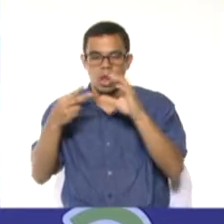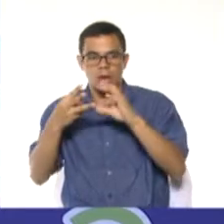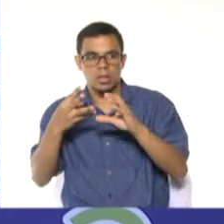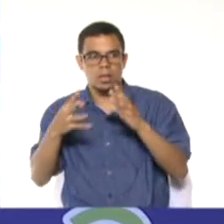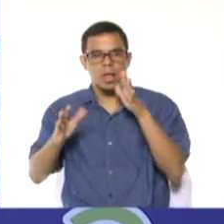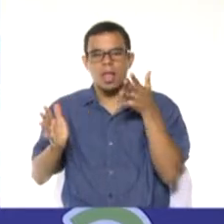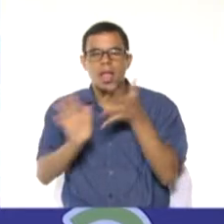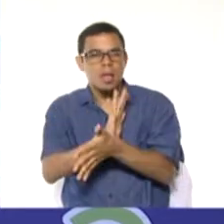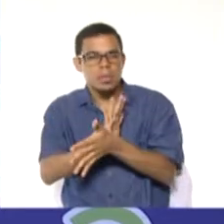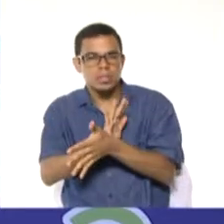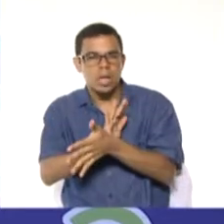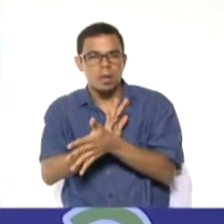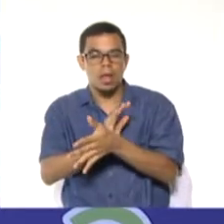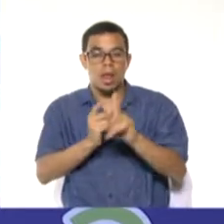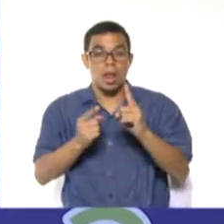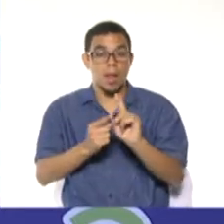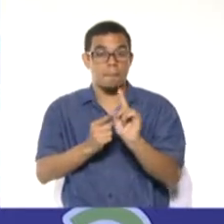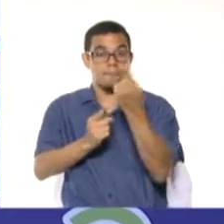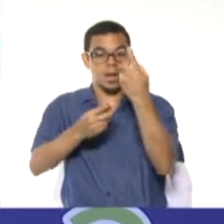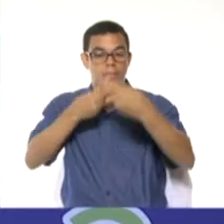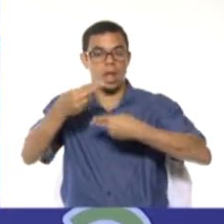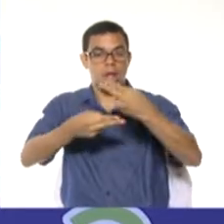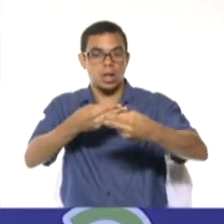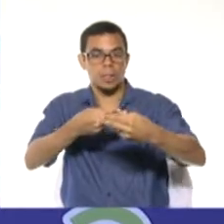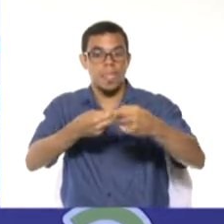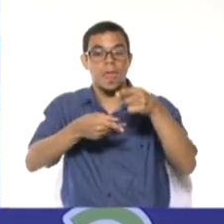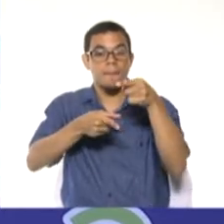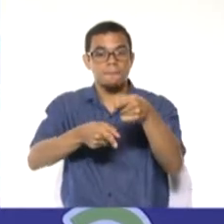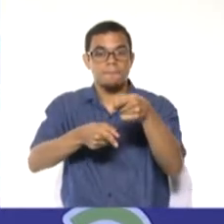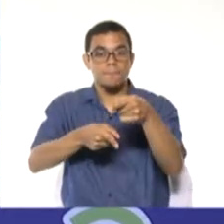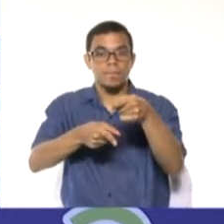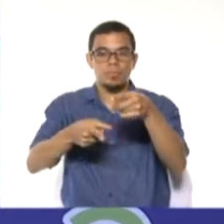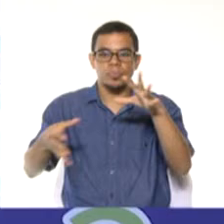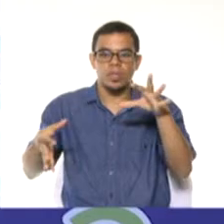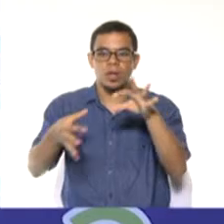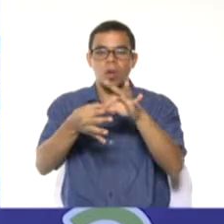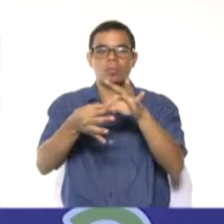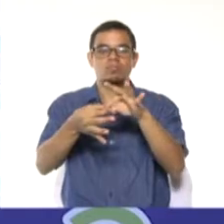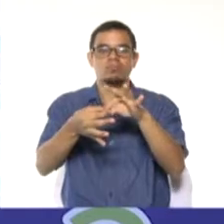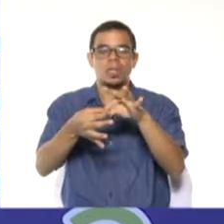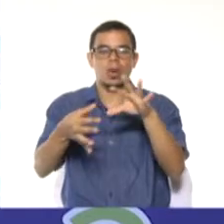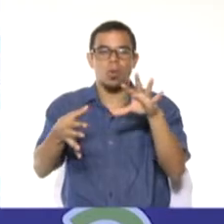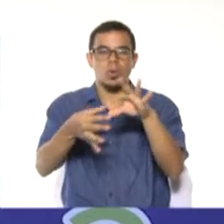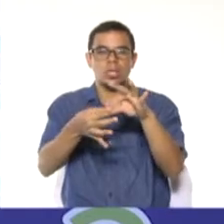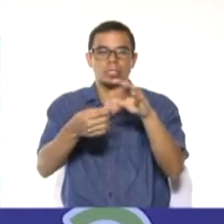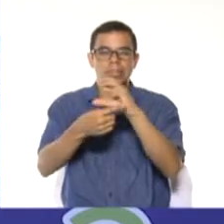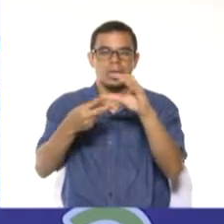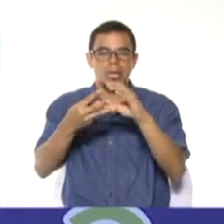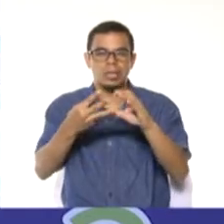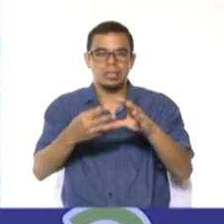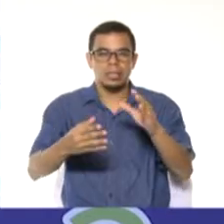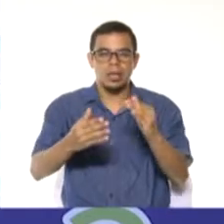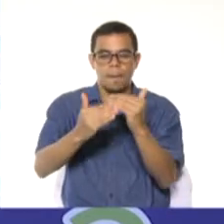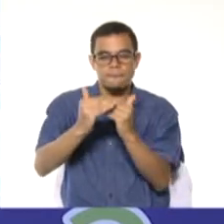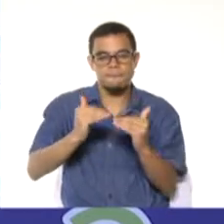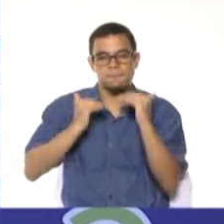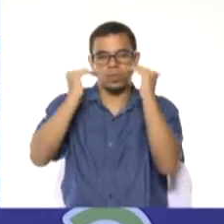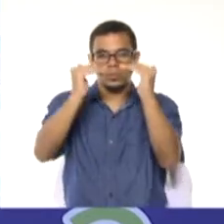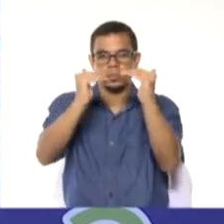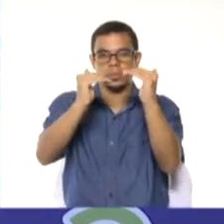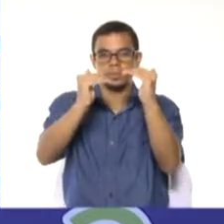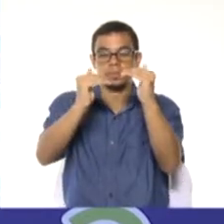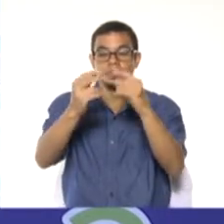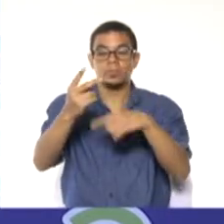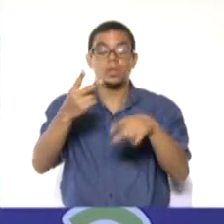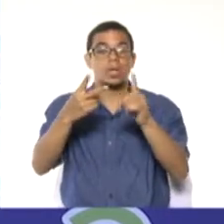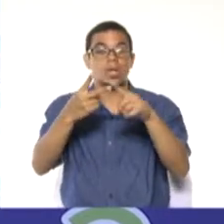pasar en la primera generación filial, todos los organismos iban a tener el carácter dominante y era en la segunda generación filial, es decir,